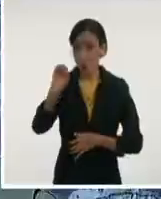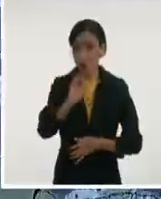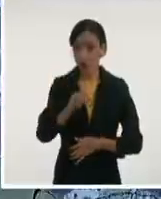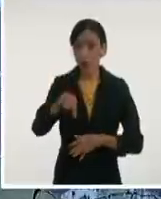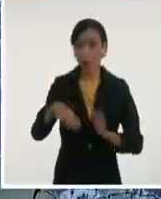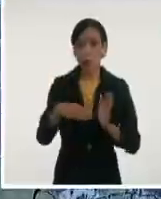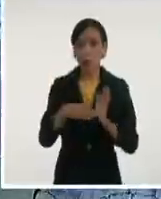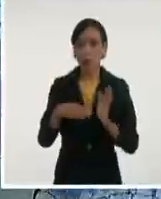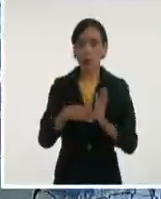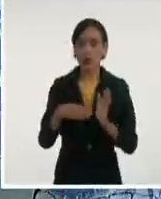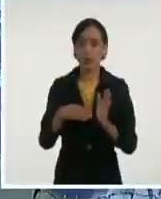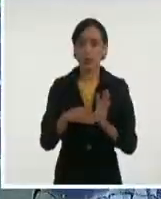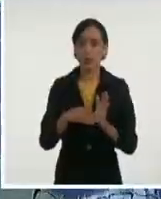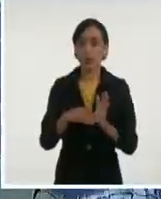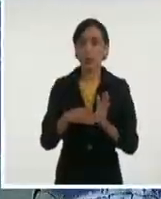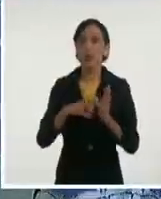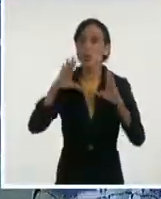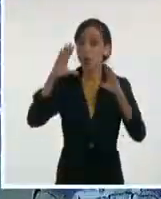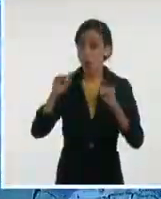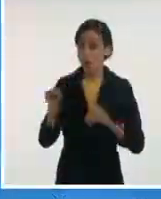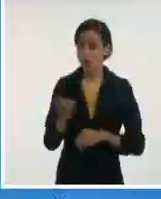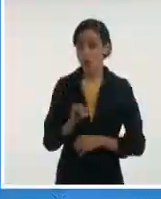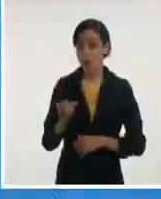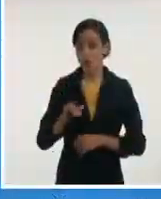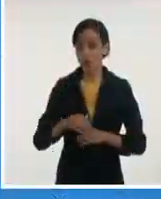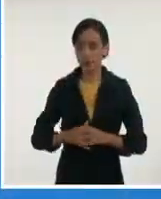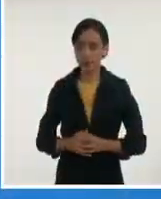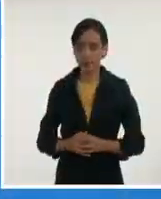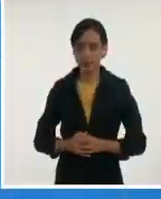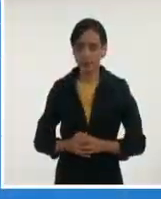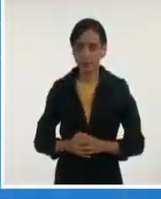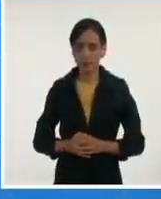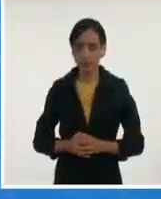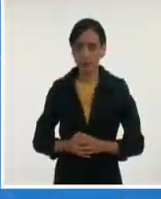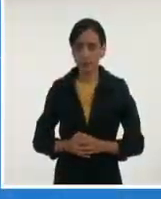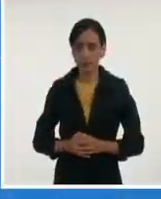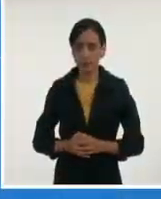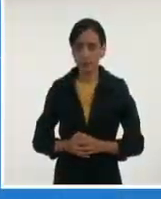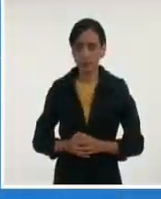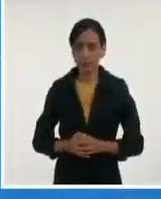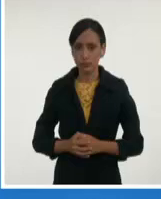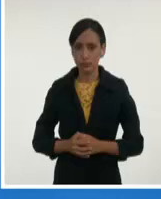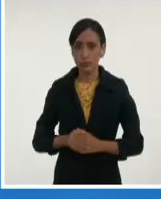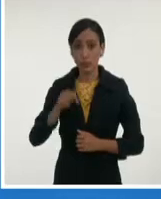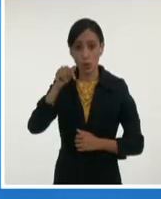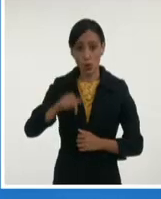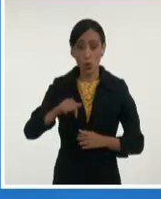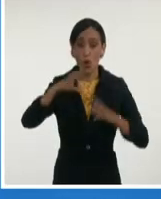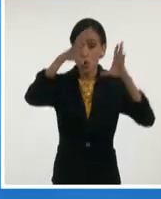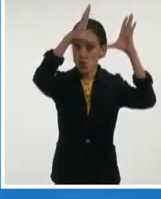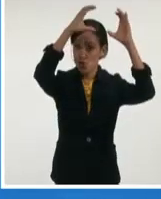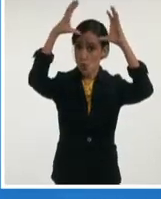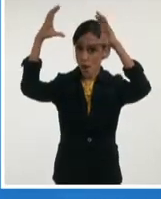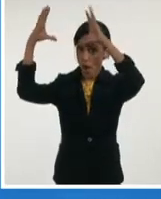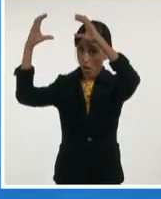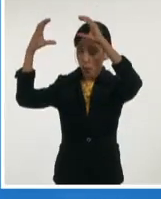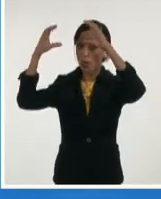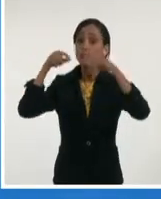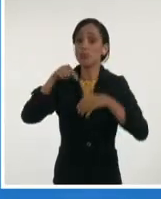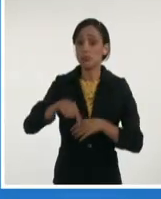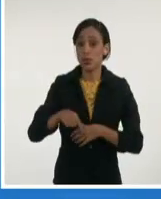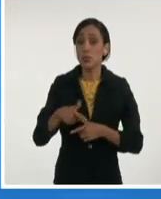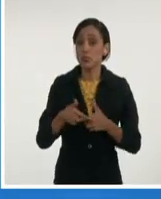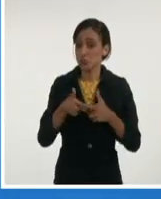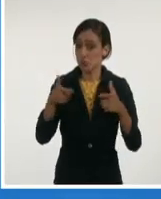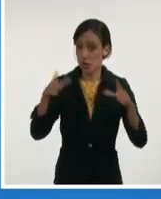tarde y hasta el anochecer por eso en el pronóstico para hoy tendremos son nublados en casi todo el territorio nacional algunos chubascos